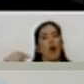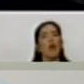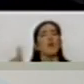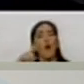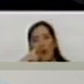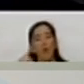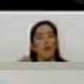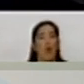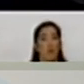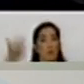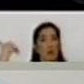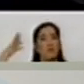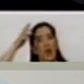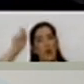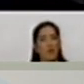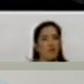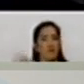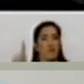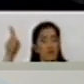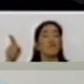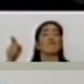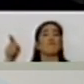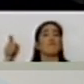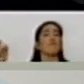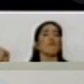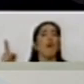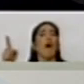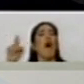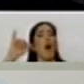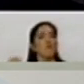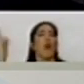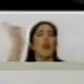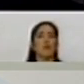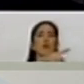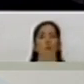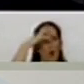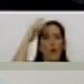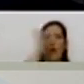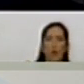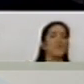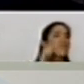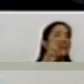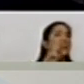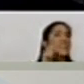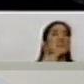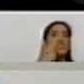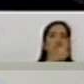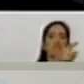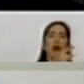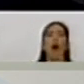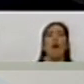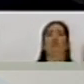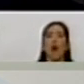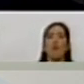junio del año pasado, cuando le dio lugar a lo que decía el juez Griesa y a lo que le exigían los buitres, que era que cambiara